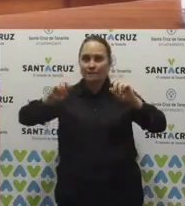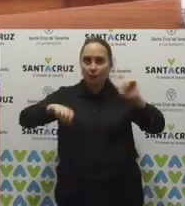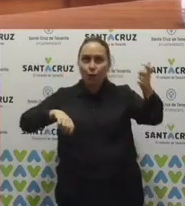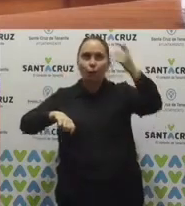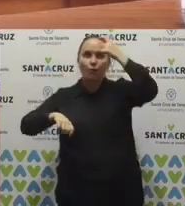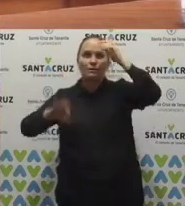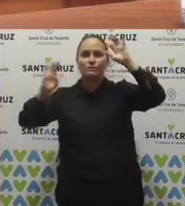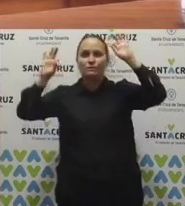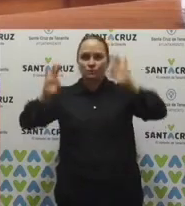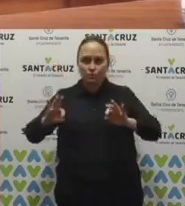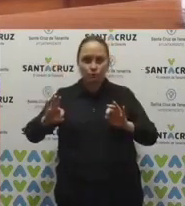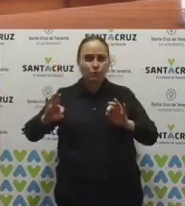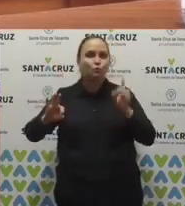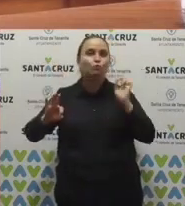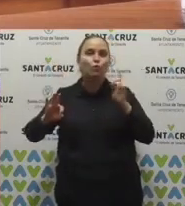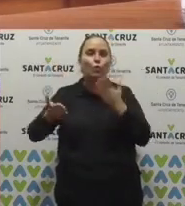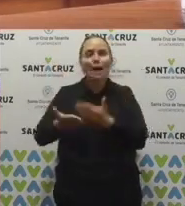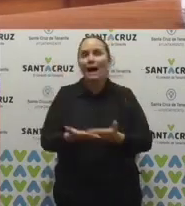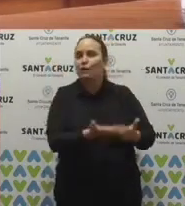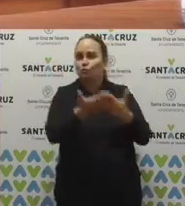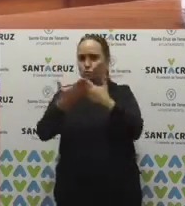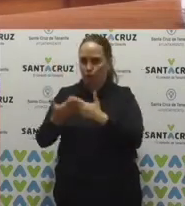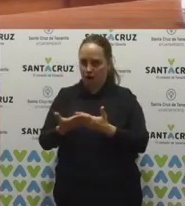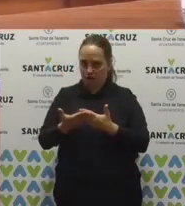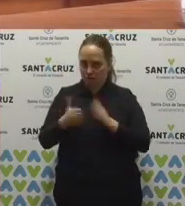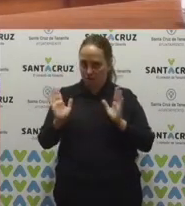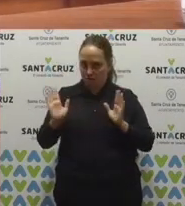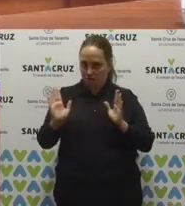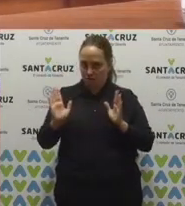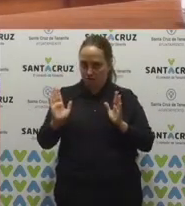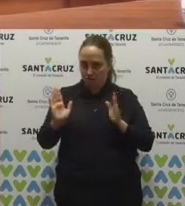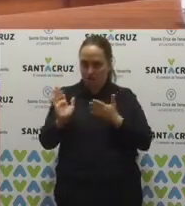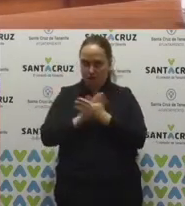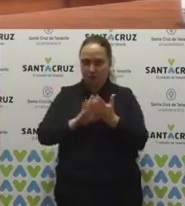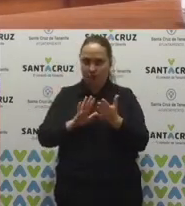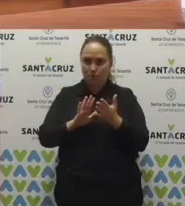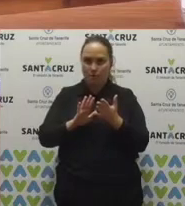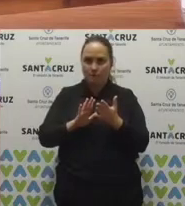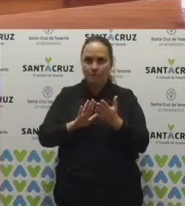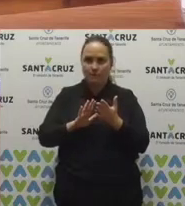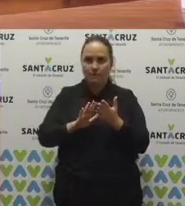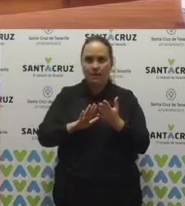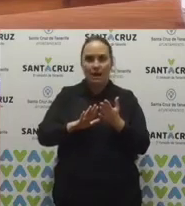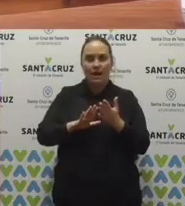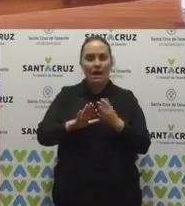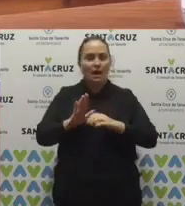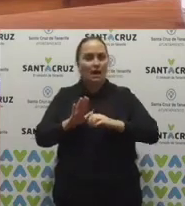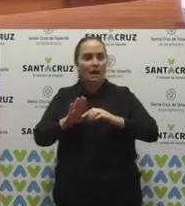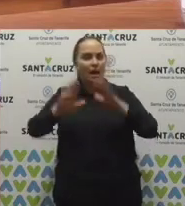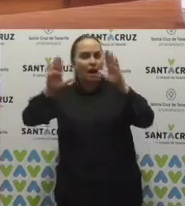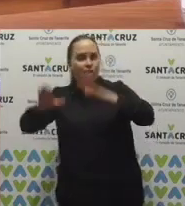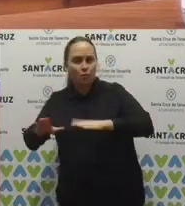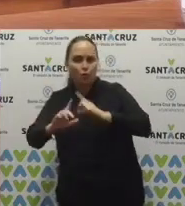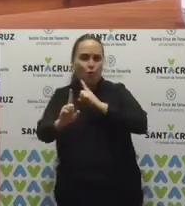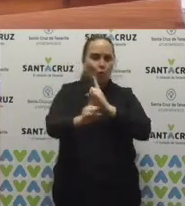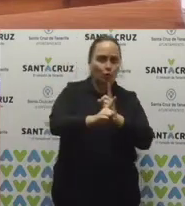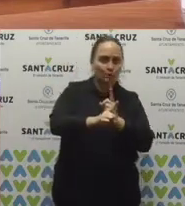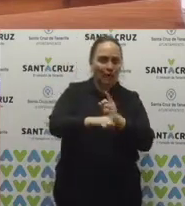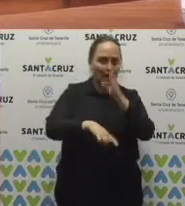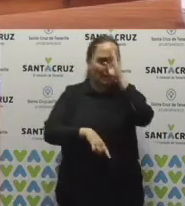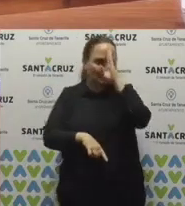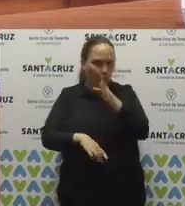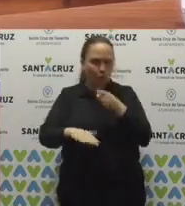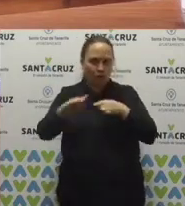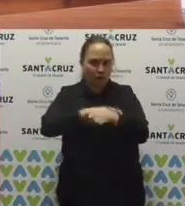estudiarlo pero en lugar de posicionarnos en los máximos una gestión directa